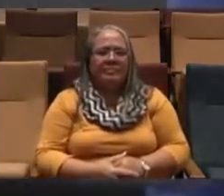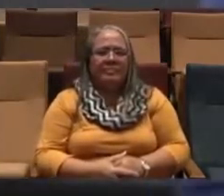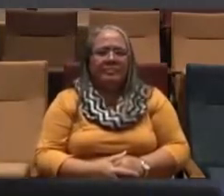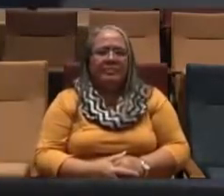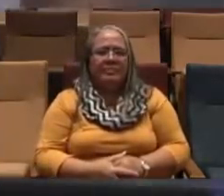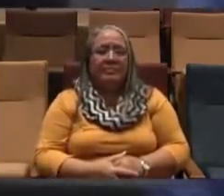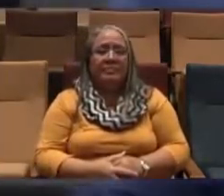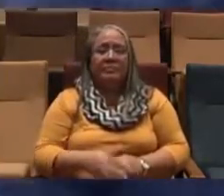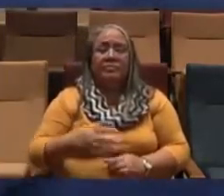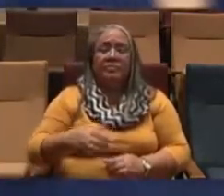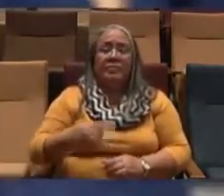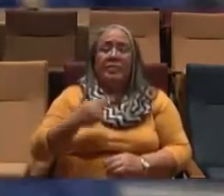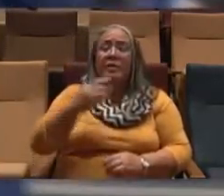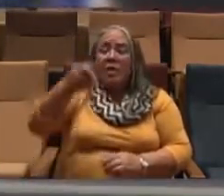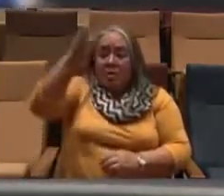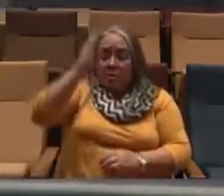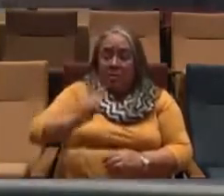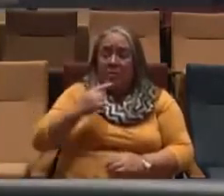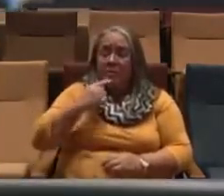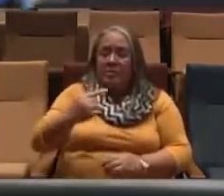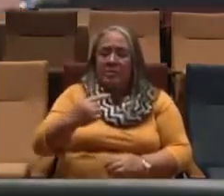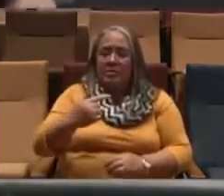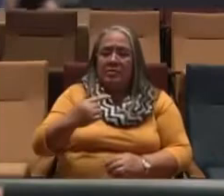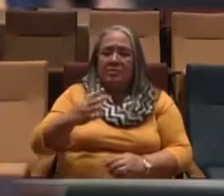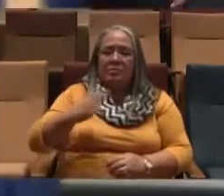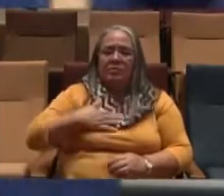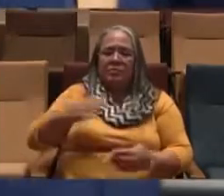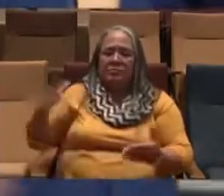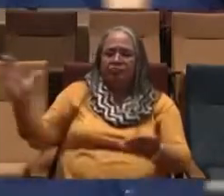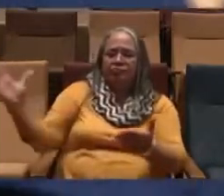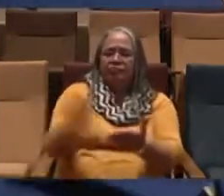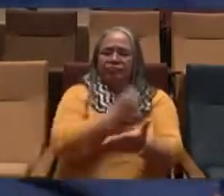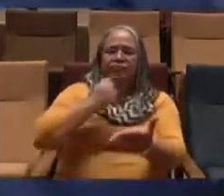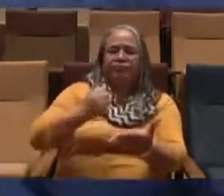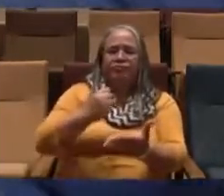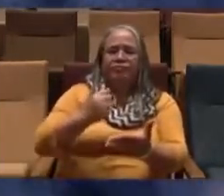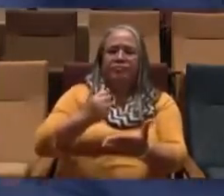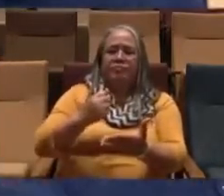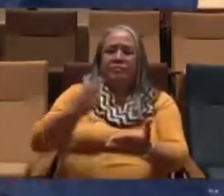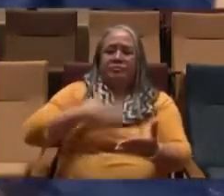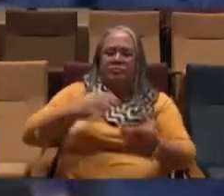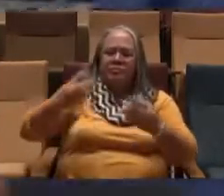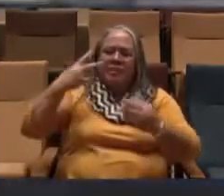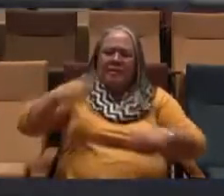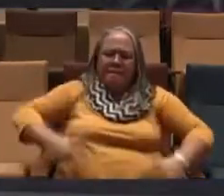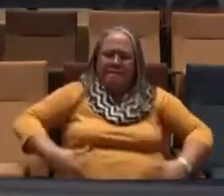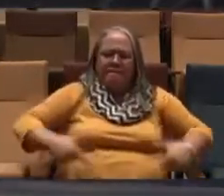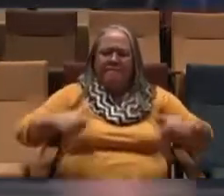Lo que Dios dijo, yo lo veré, yo lo viviré.